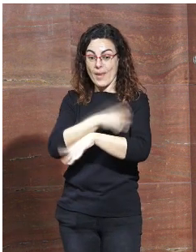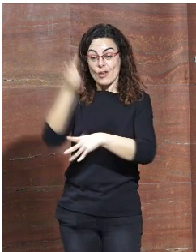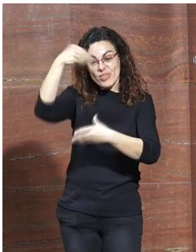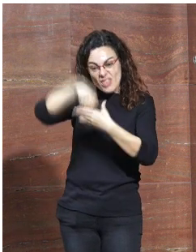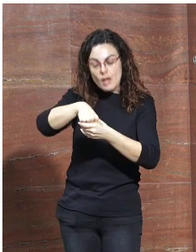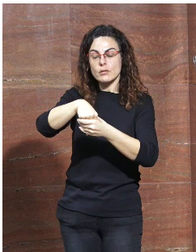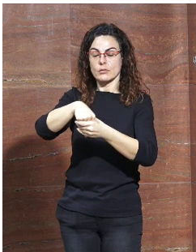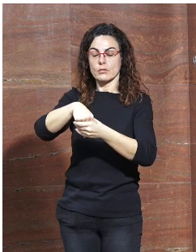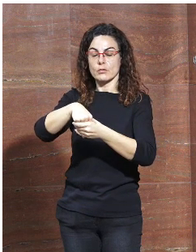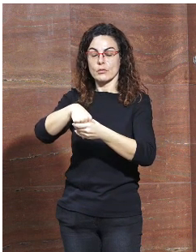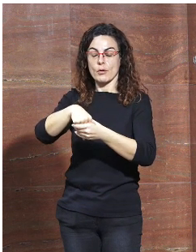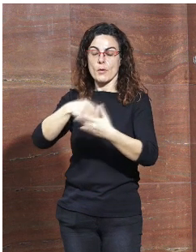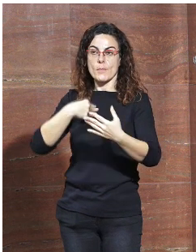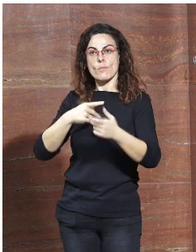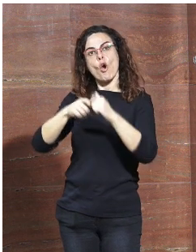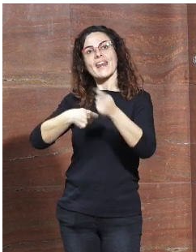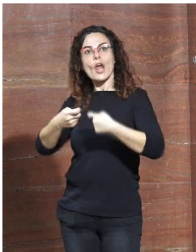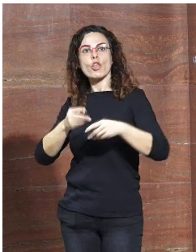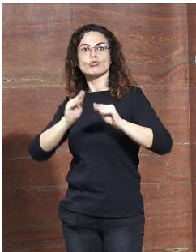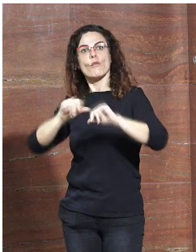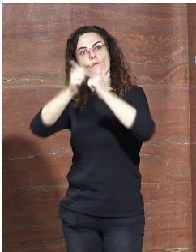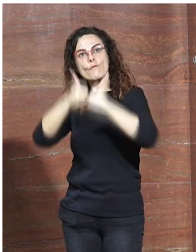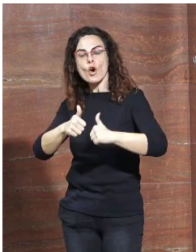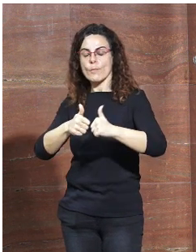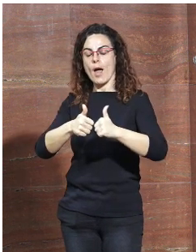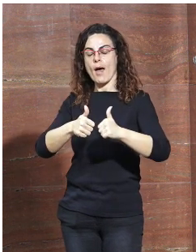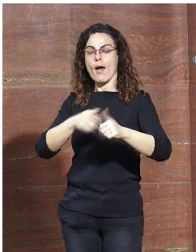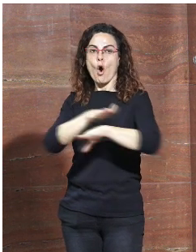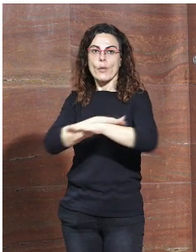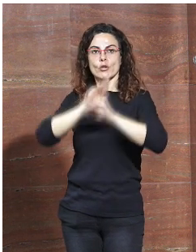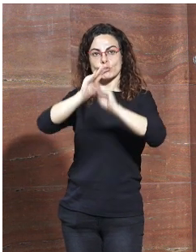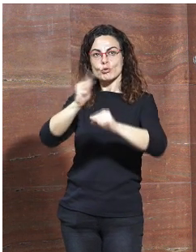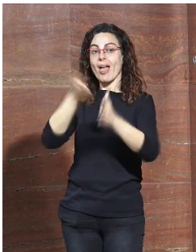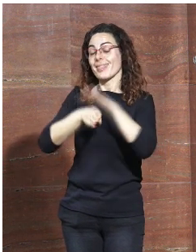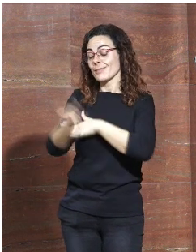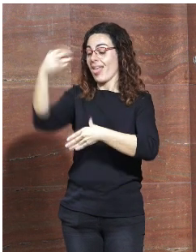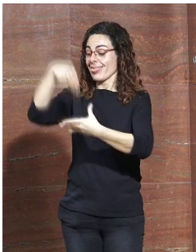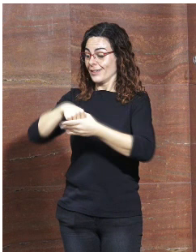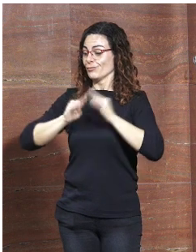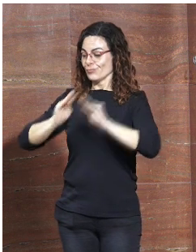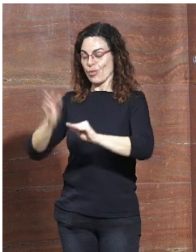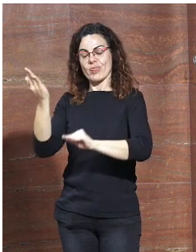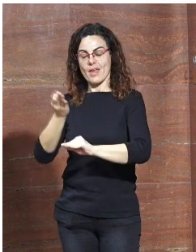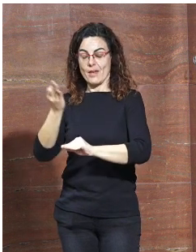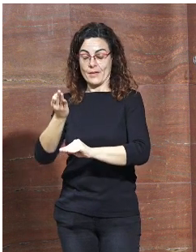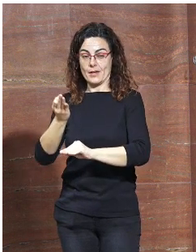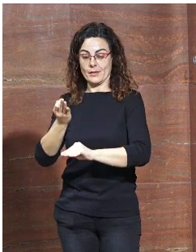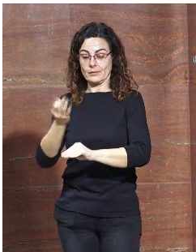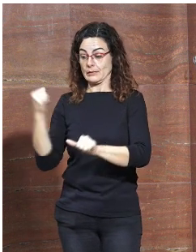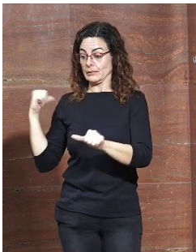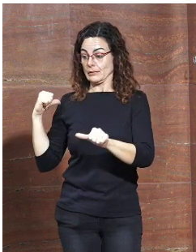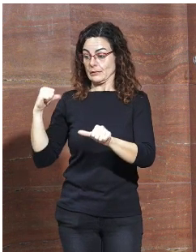incluyan en su core business la accesibilidad. Y en este viaje que